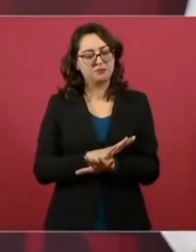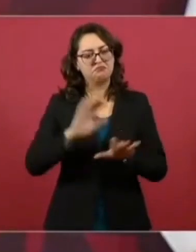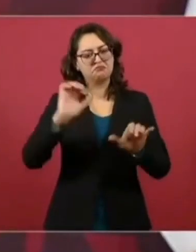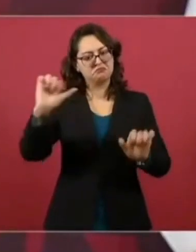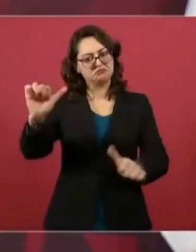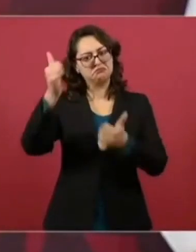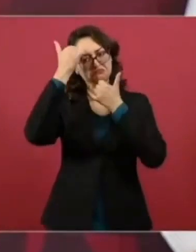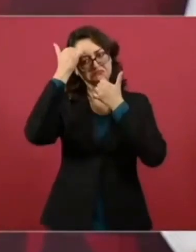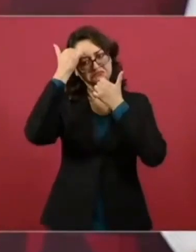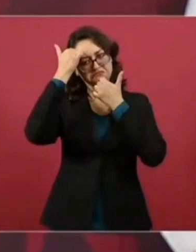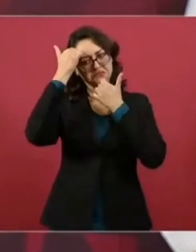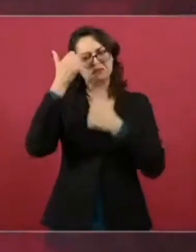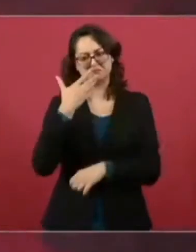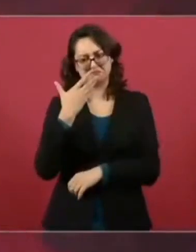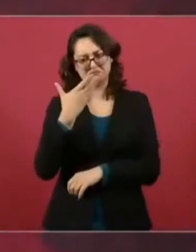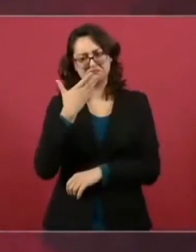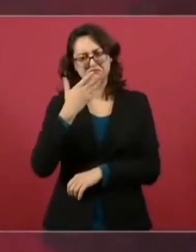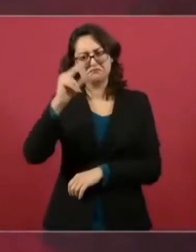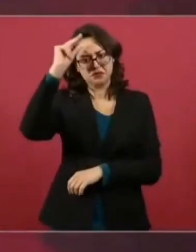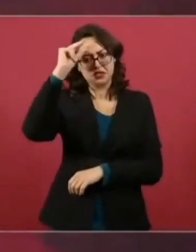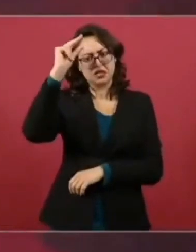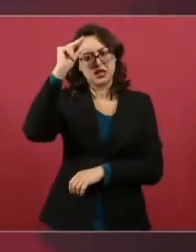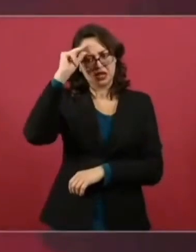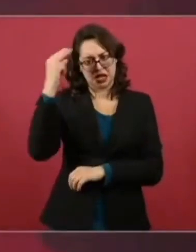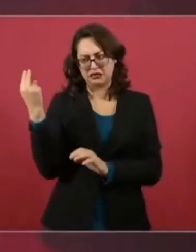sabios cambiar de opinión.